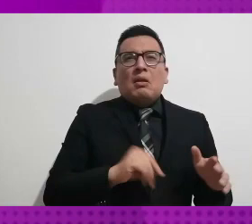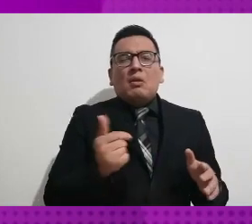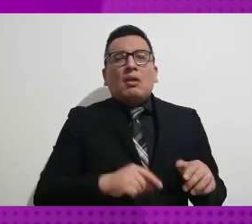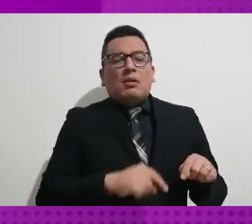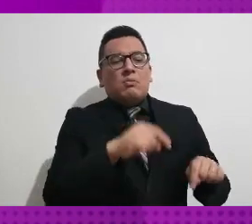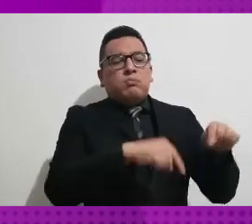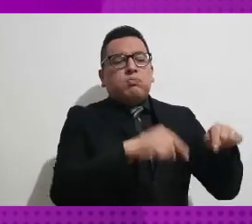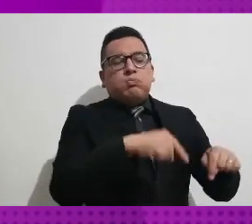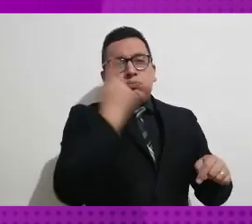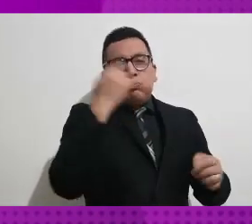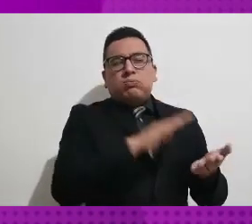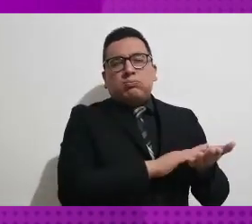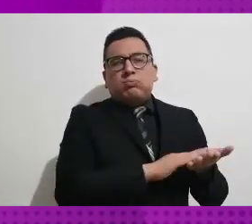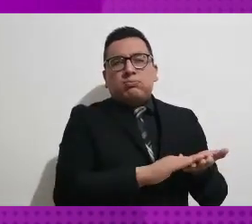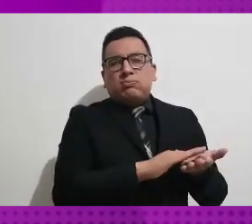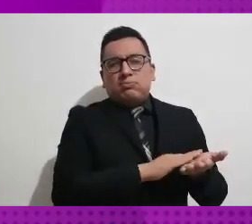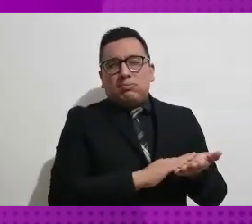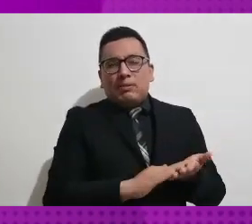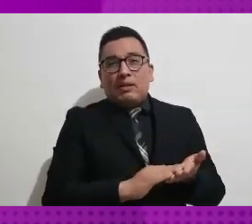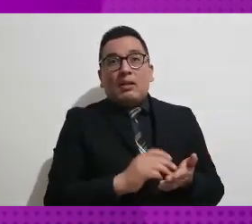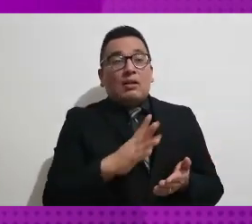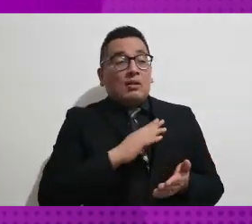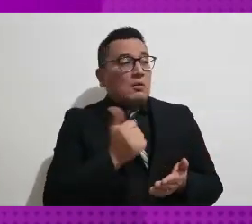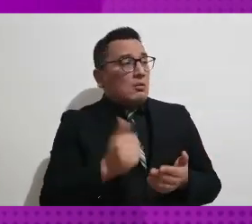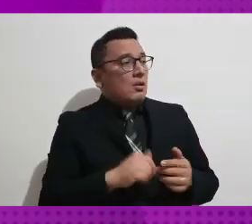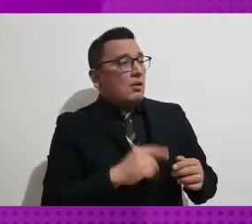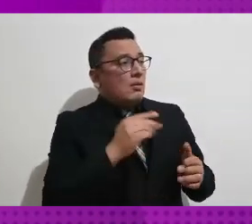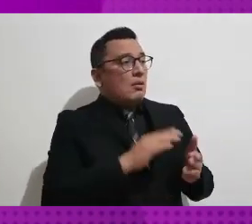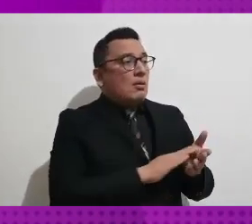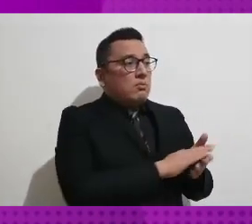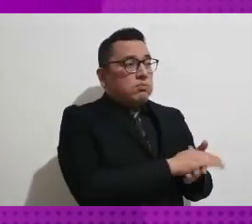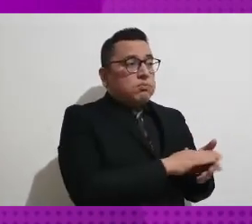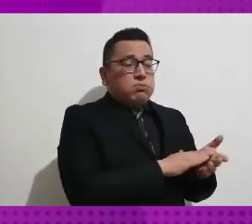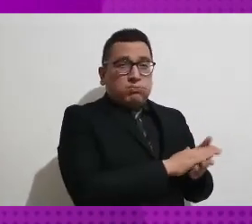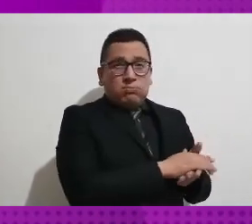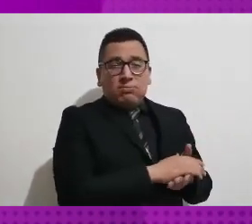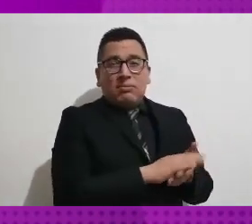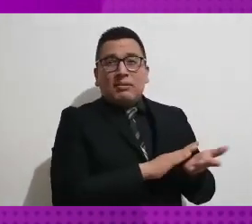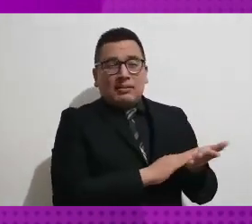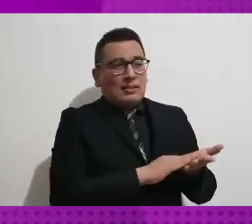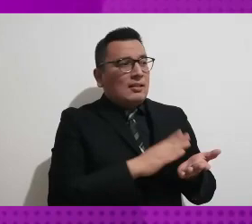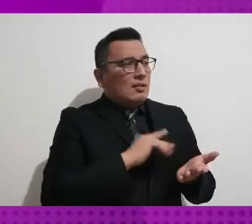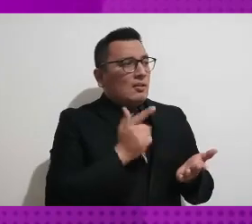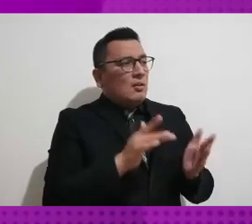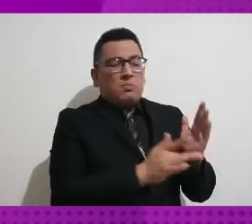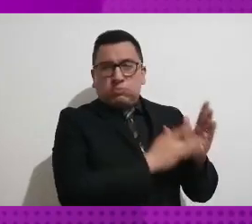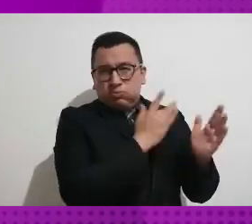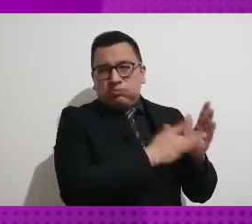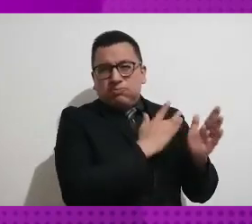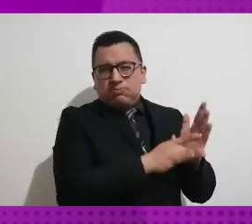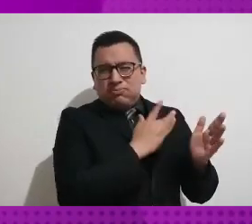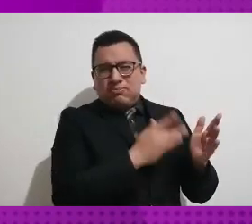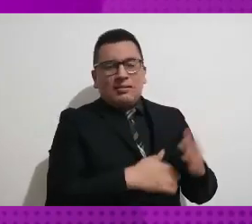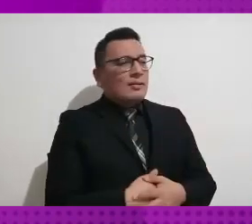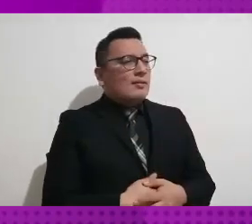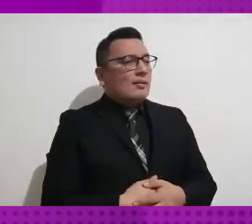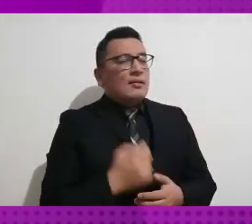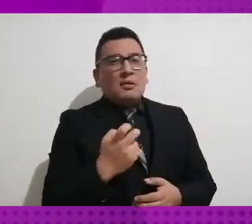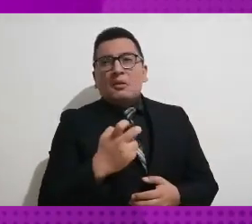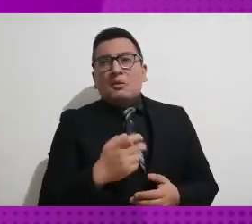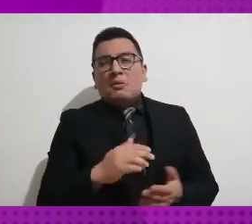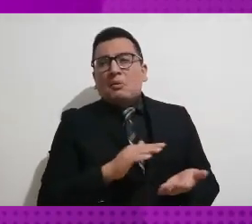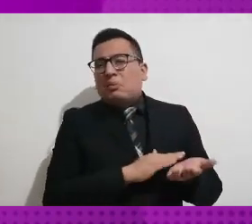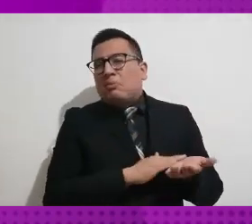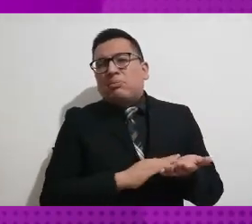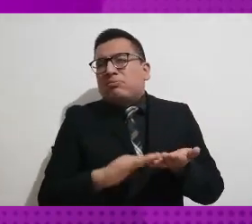y está una línea braille electrónica, ¿sí? Está un iPad, ¿sí? Entonces el braille nunca